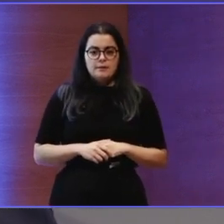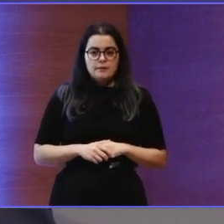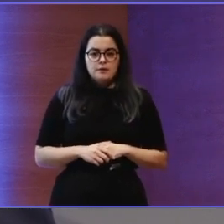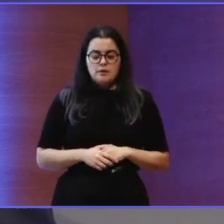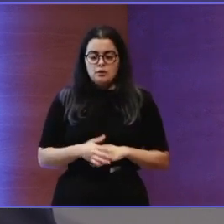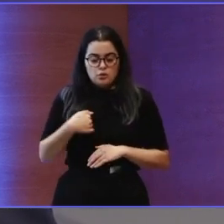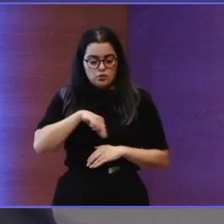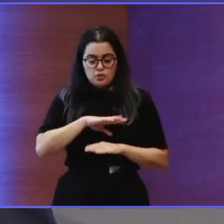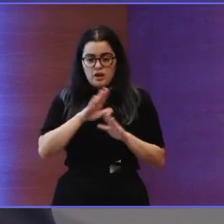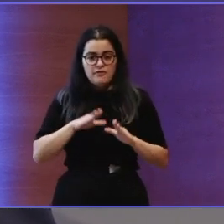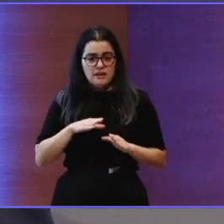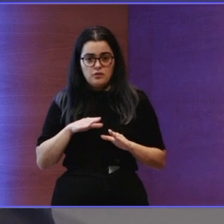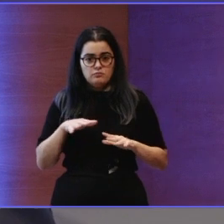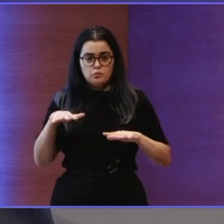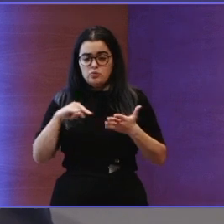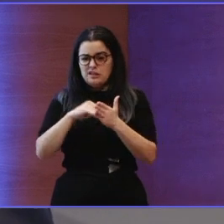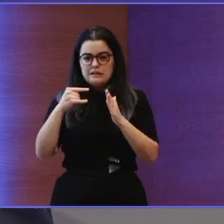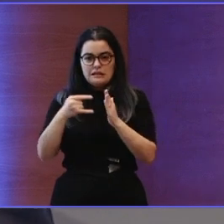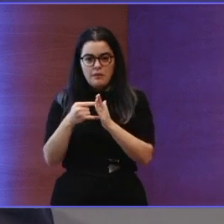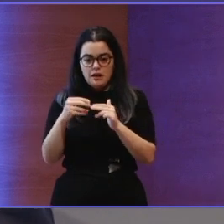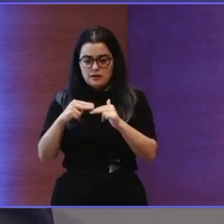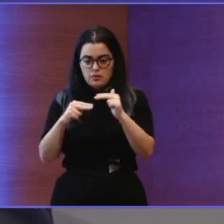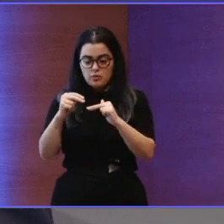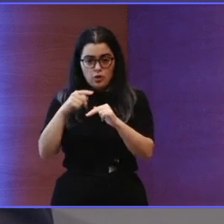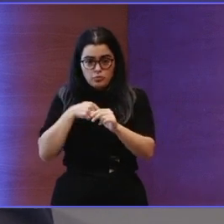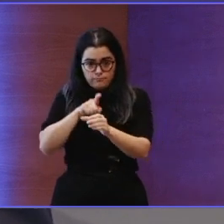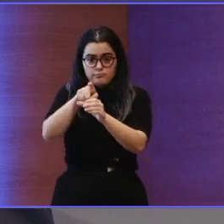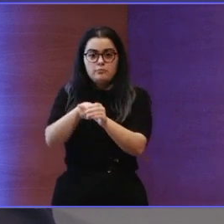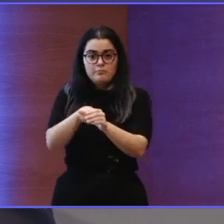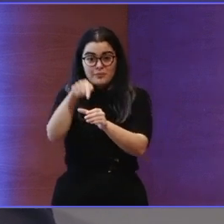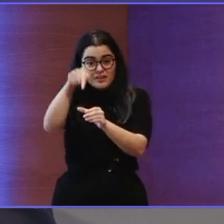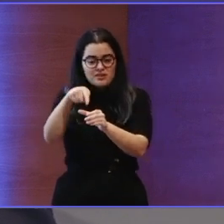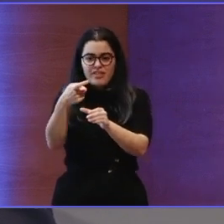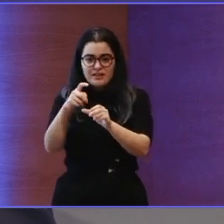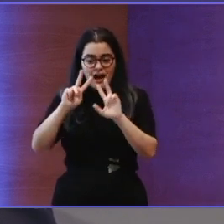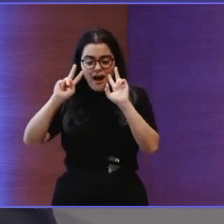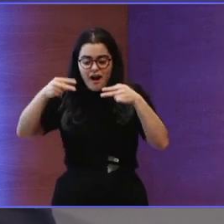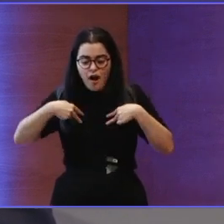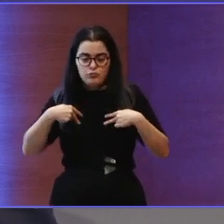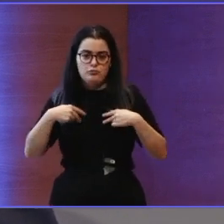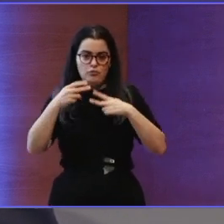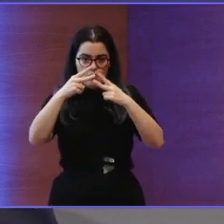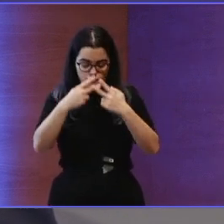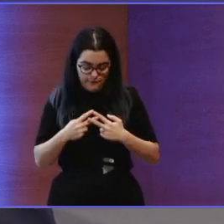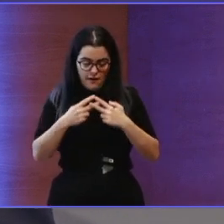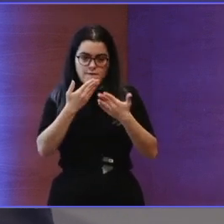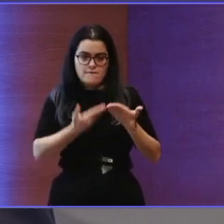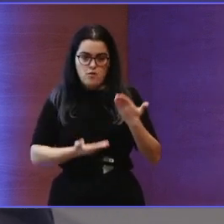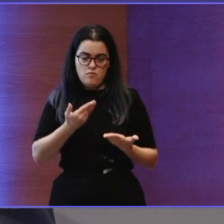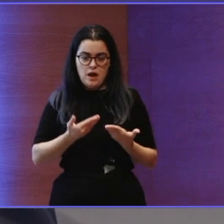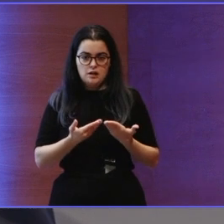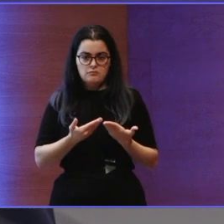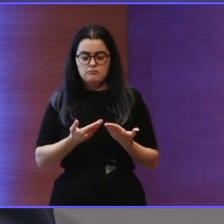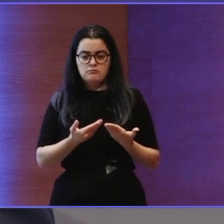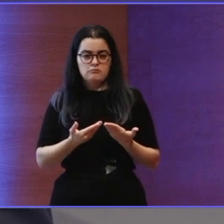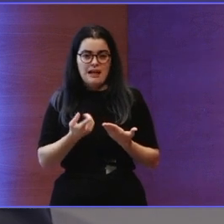formamos parte de un sistema en construcción que requiere evaluarse mucho y desde luego nuestras evaluaciones